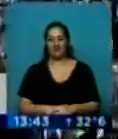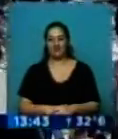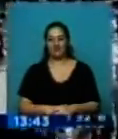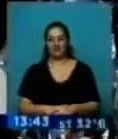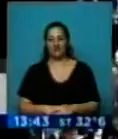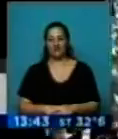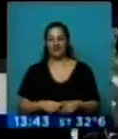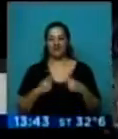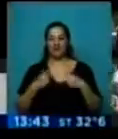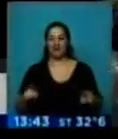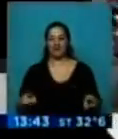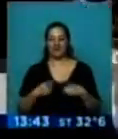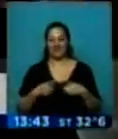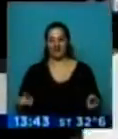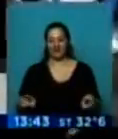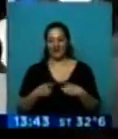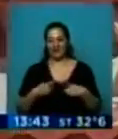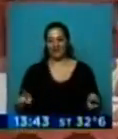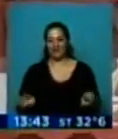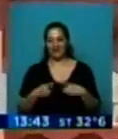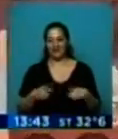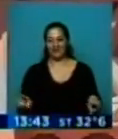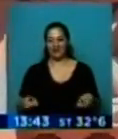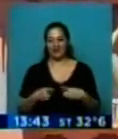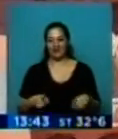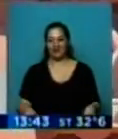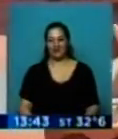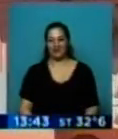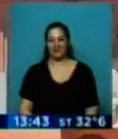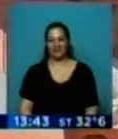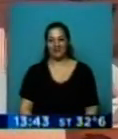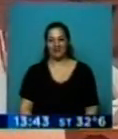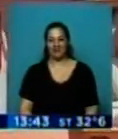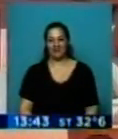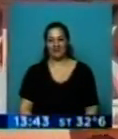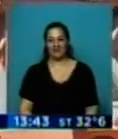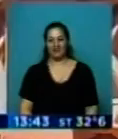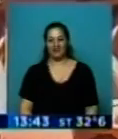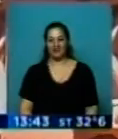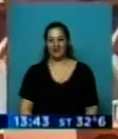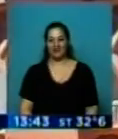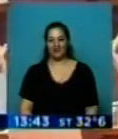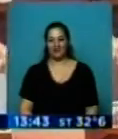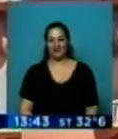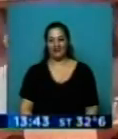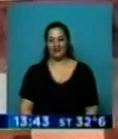no puedo arrepentirme de este amor. Una vez el tiempo de este amor, aunque me cueste